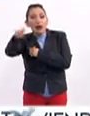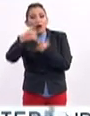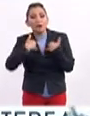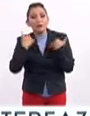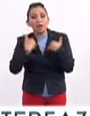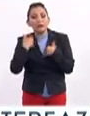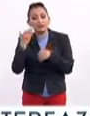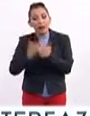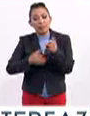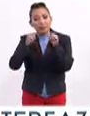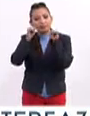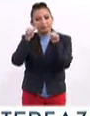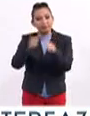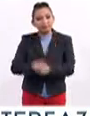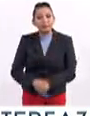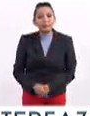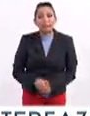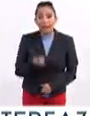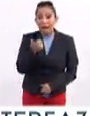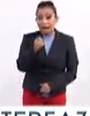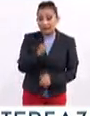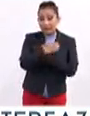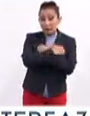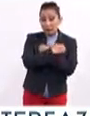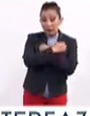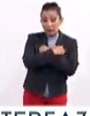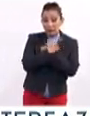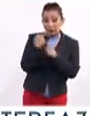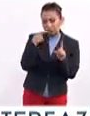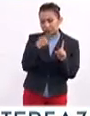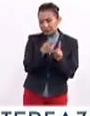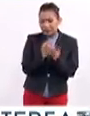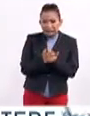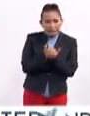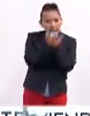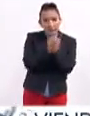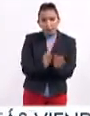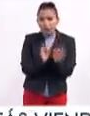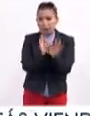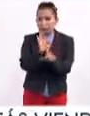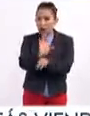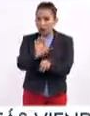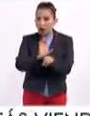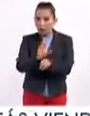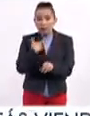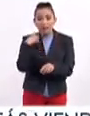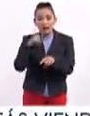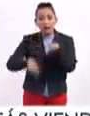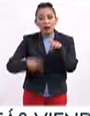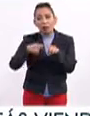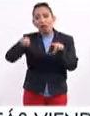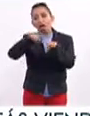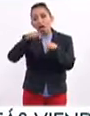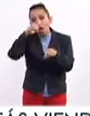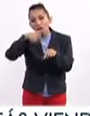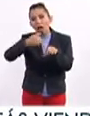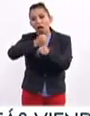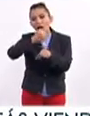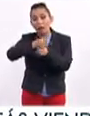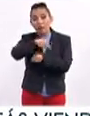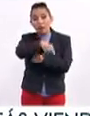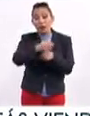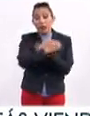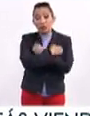más vulnerables del país. Es así como la educación tiene una misión fundamental en Colombia, romper el ciclo de la violencia, ya